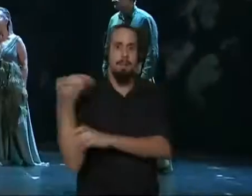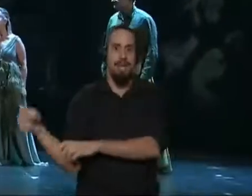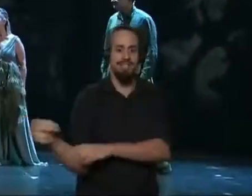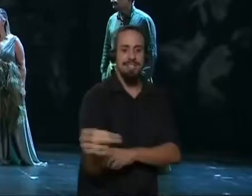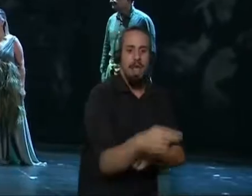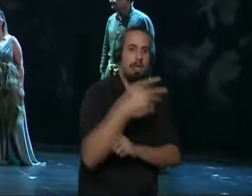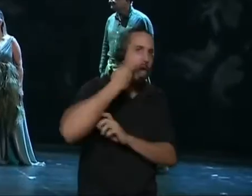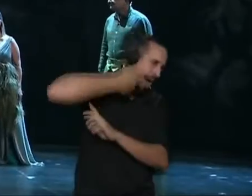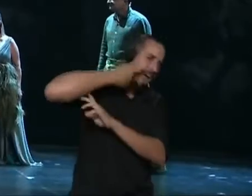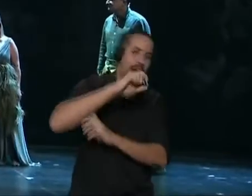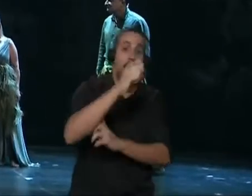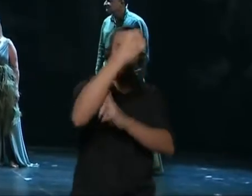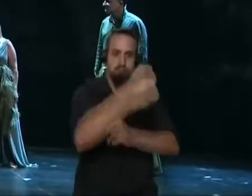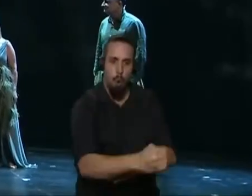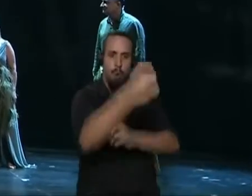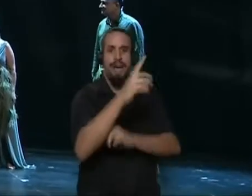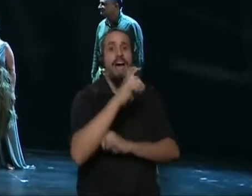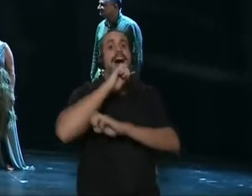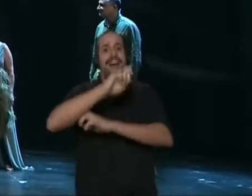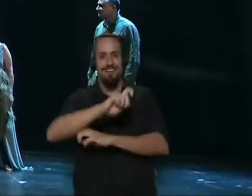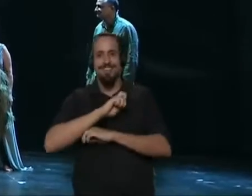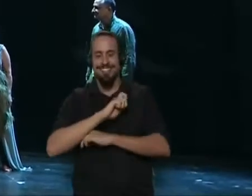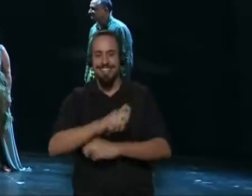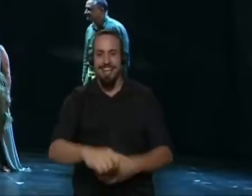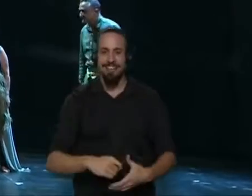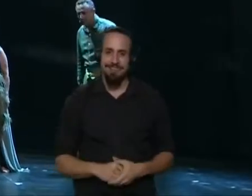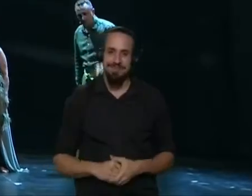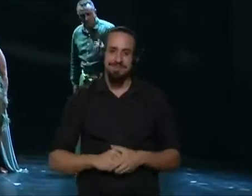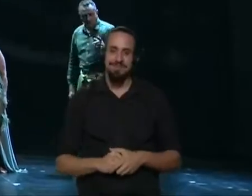pescado que aguarda tiene el anzuelo mordido.